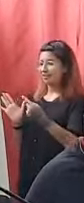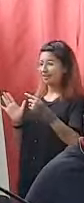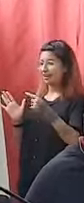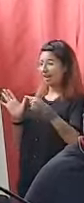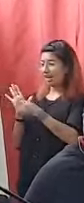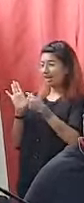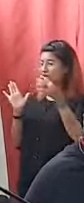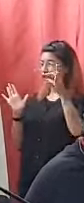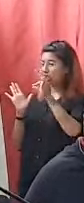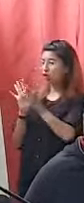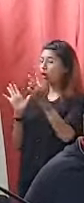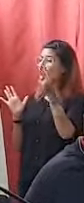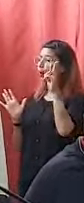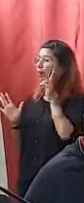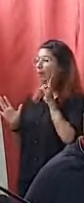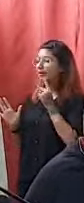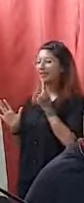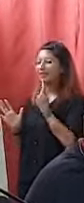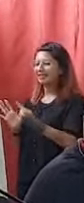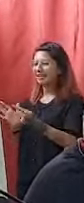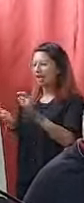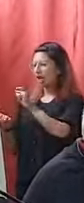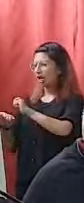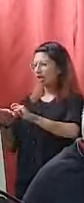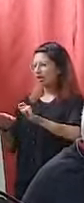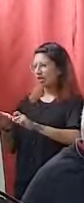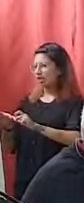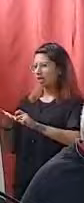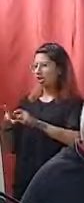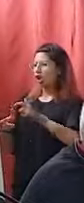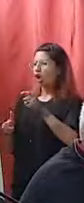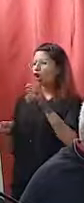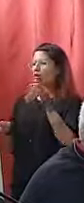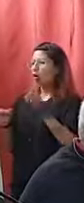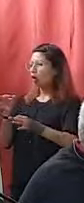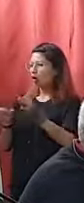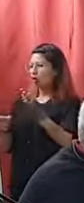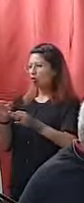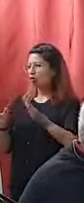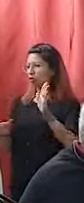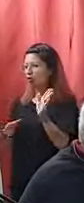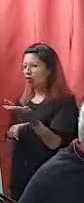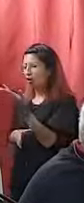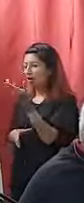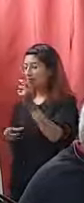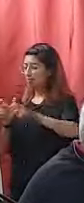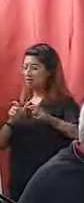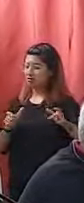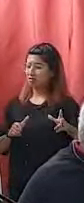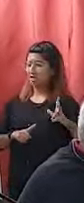presente, se entenderá por registro a la base de datos de habitantes de entidades públicas y o privadas